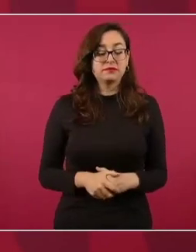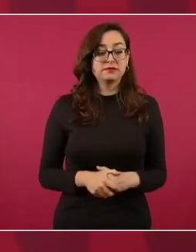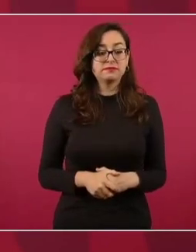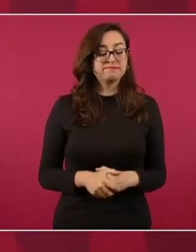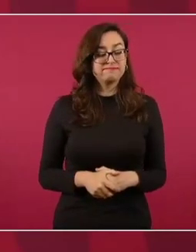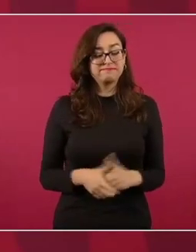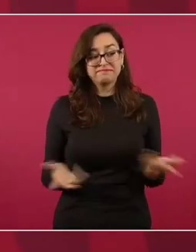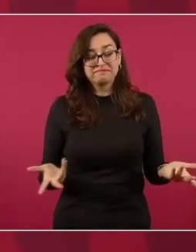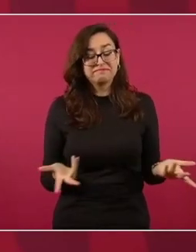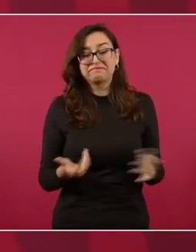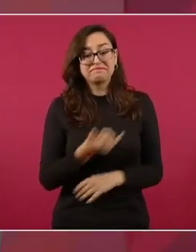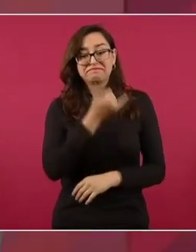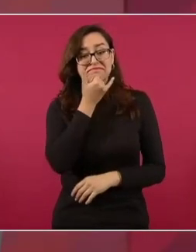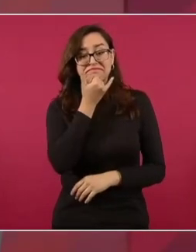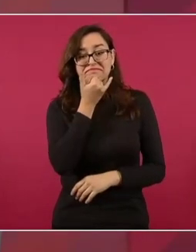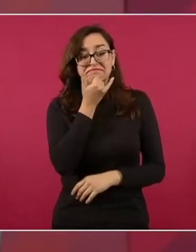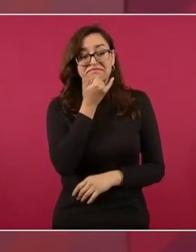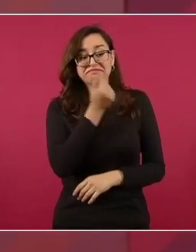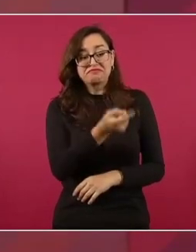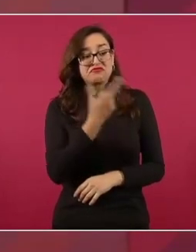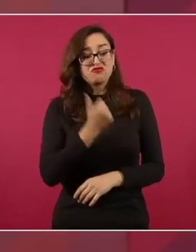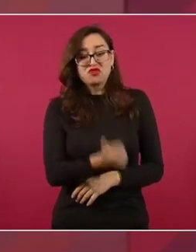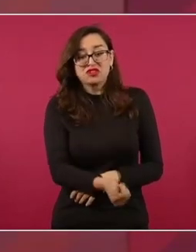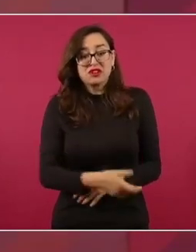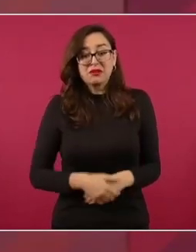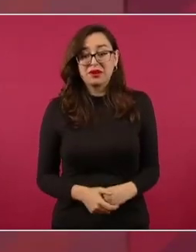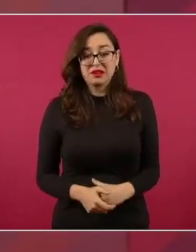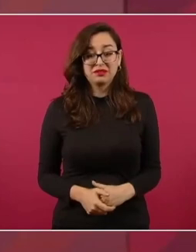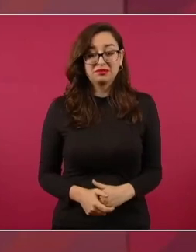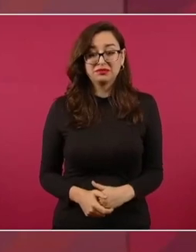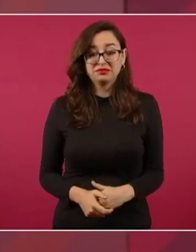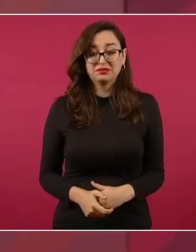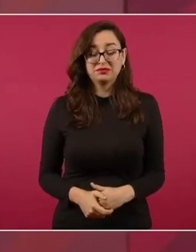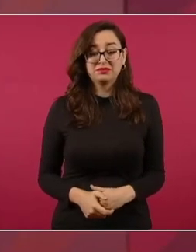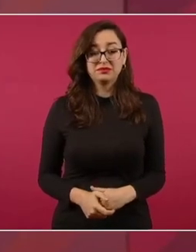Eso no, no funciona.